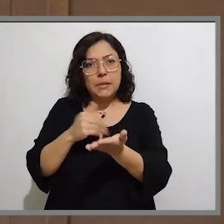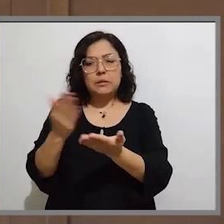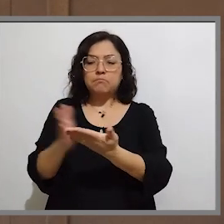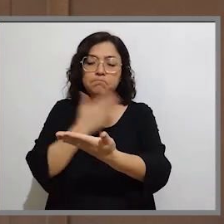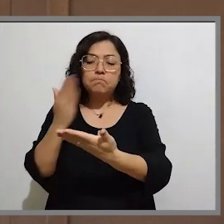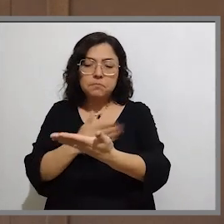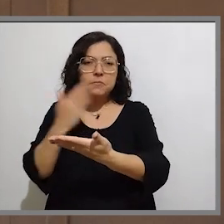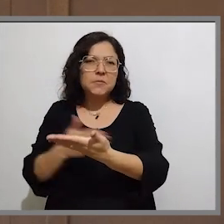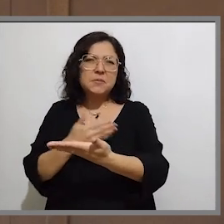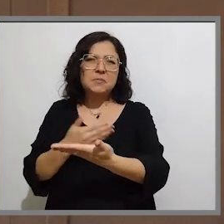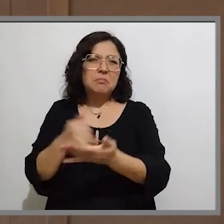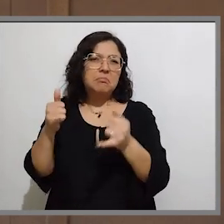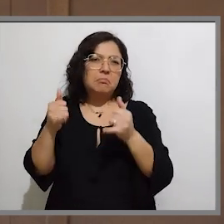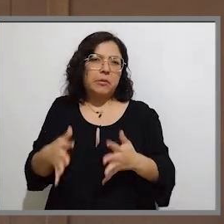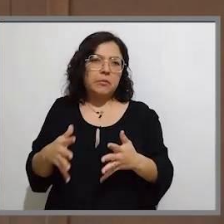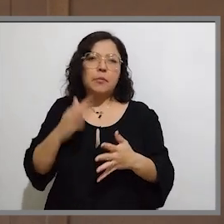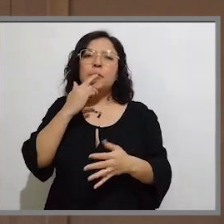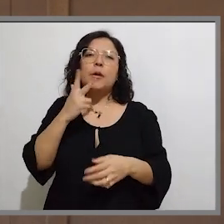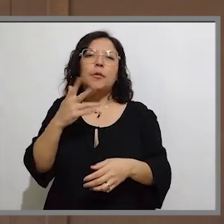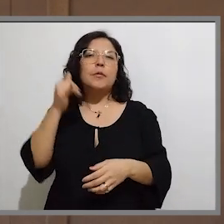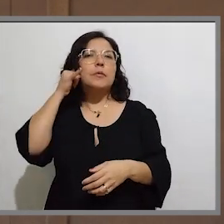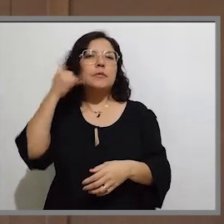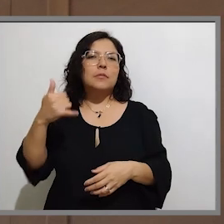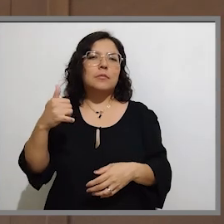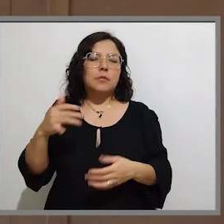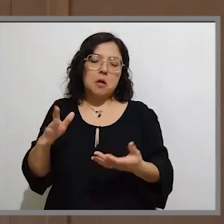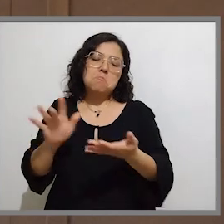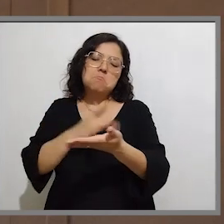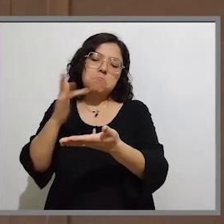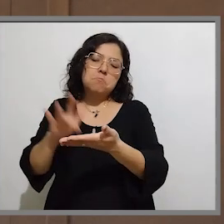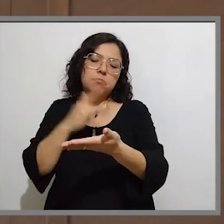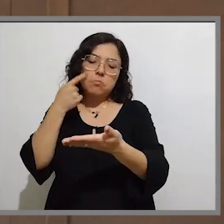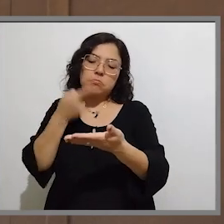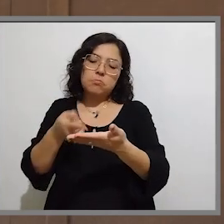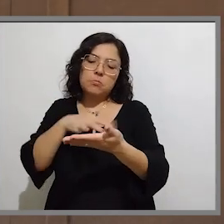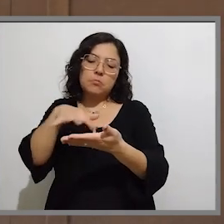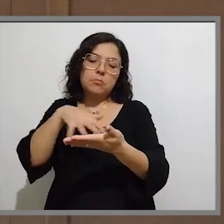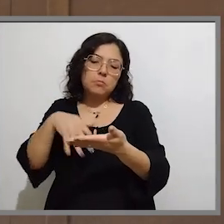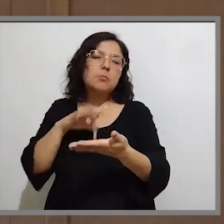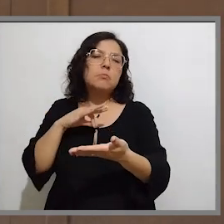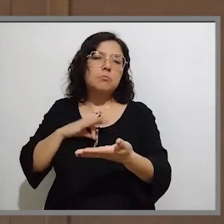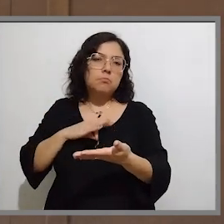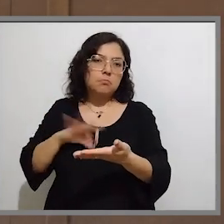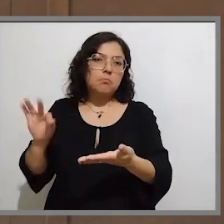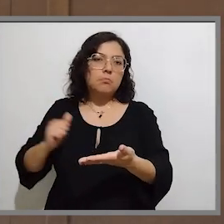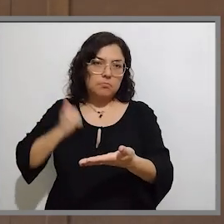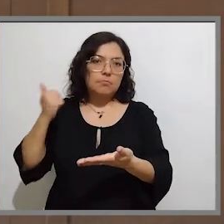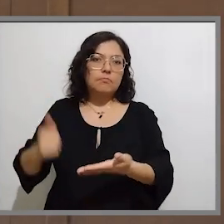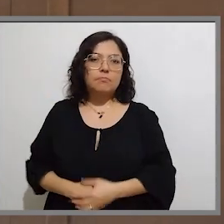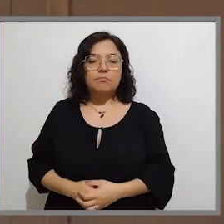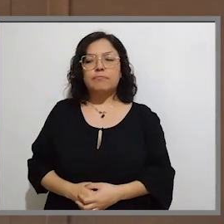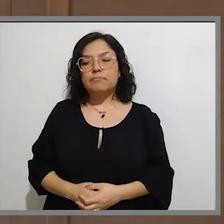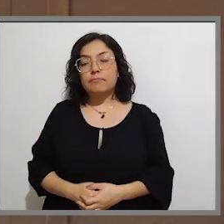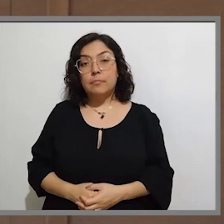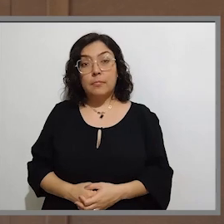lo permite llevárselo en su medio, en su smartphone, en su tableta y poderlo leer ahí cuando tenga oportunidad. Pero